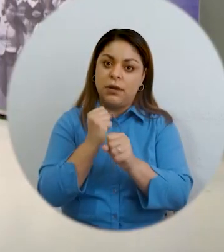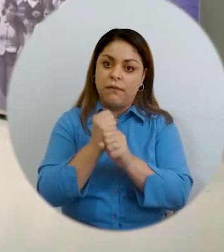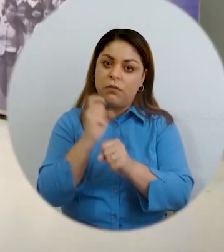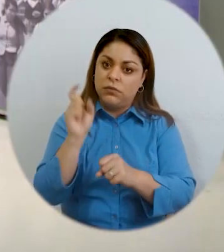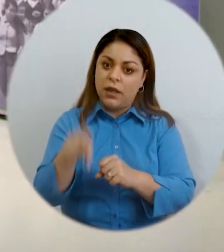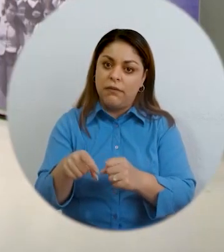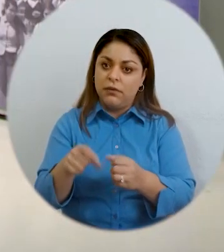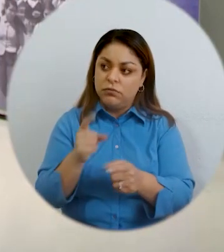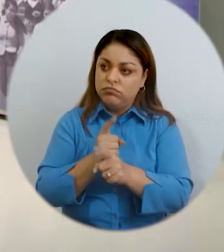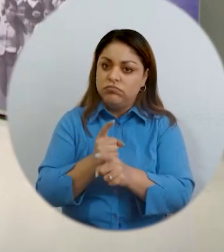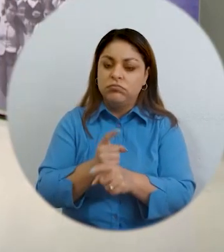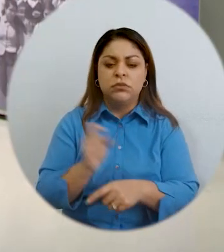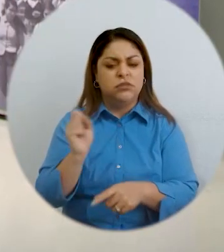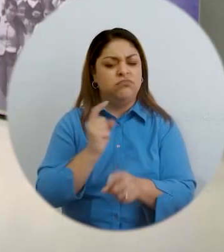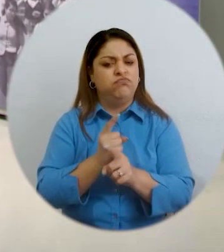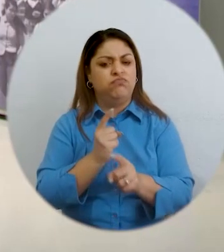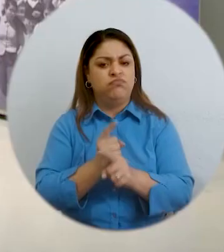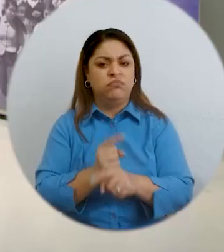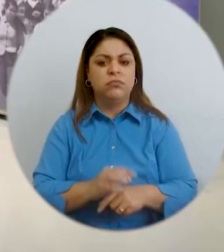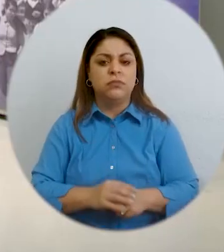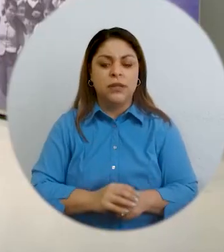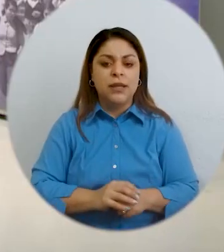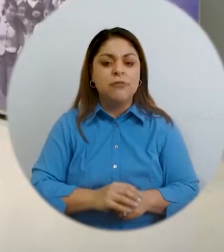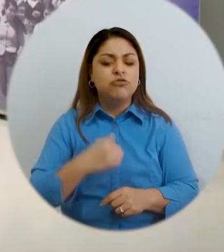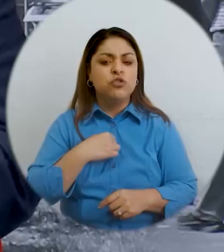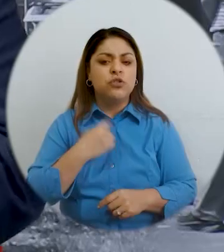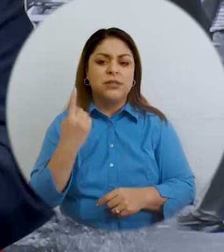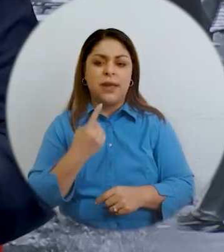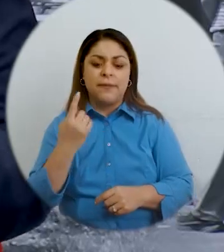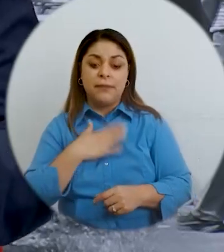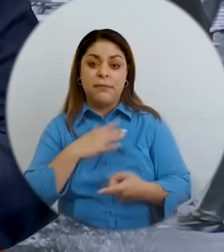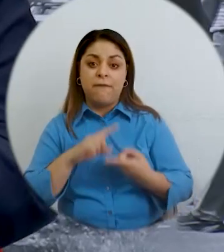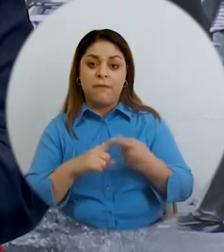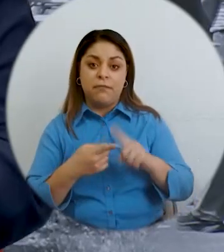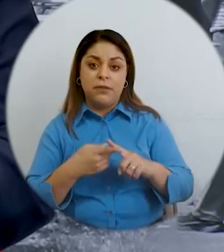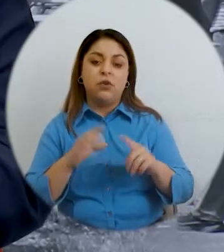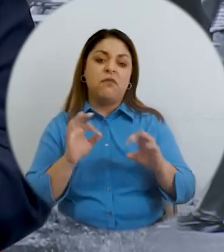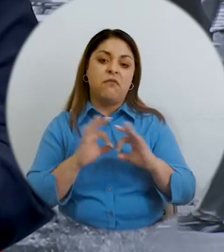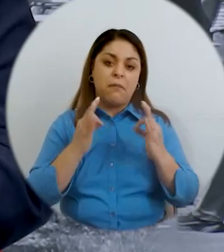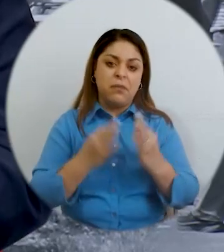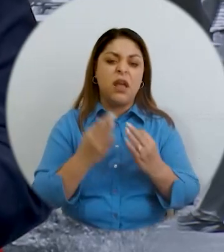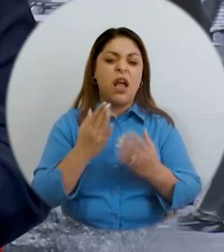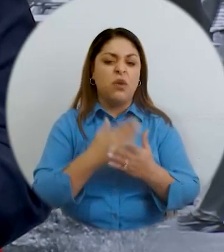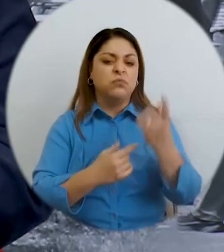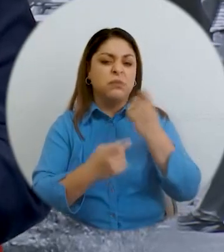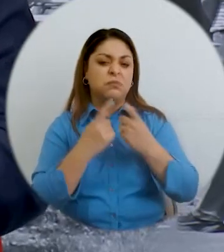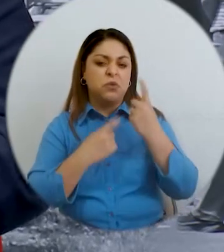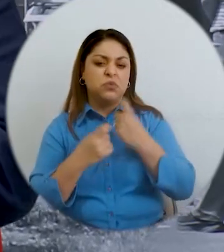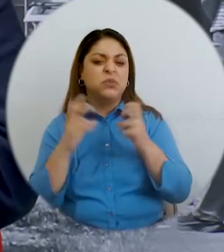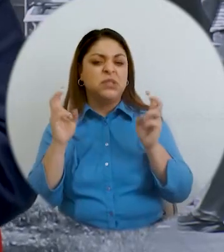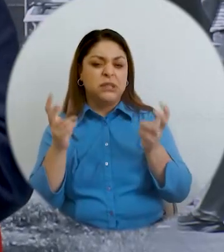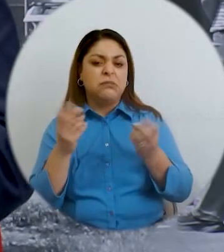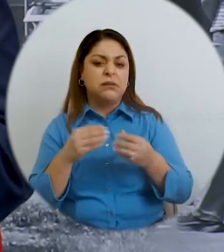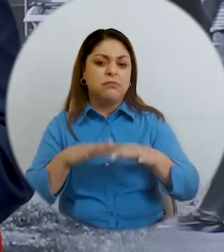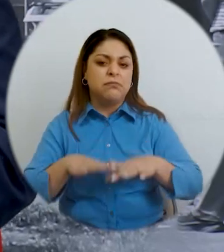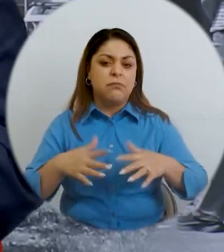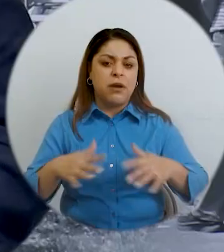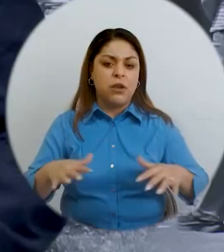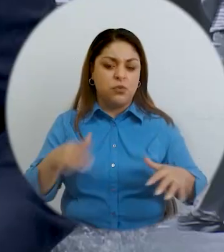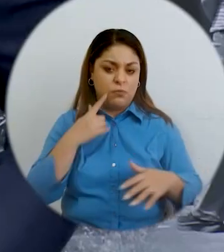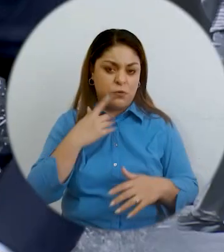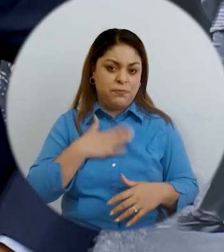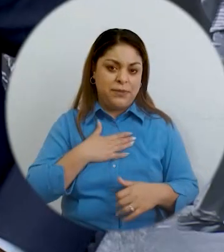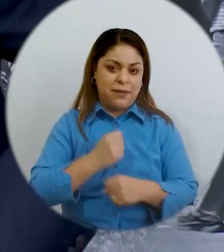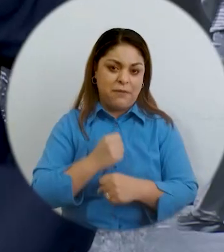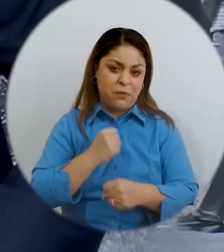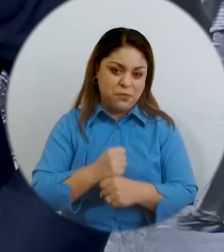Completamente. Yo siempre, con mi familia y con mis amigos que normalmente me preguntan mucho sobre temas marinos, ¿verdad?,